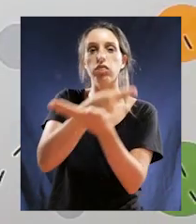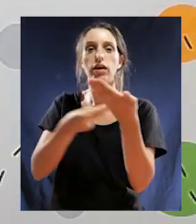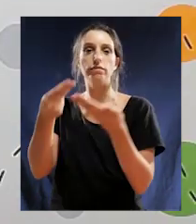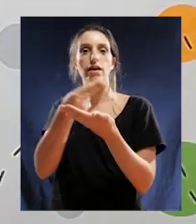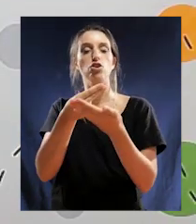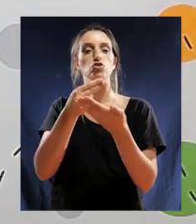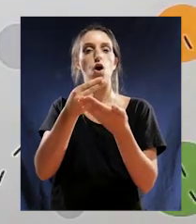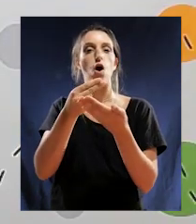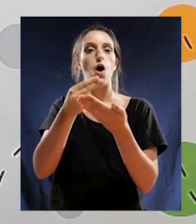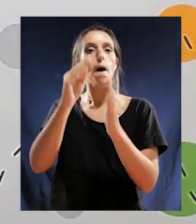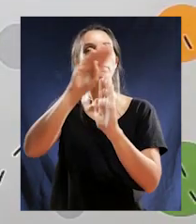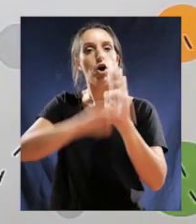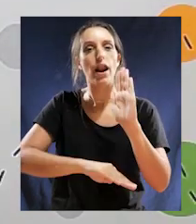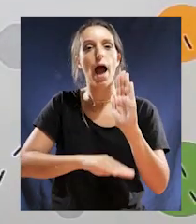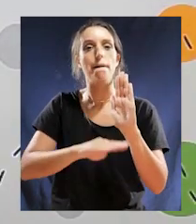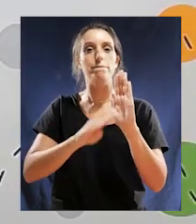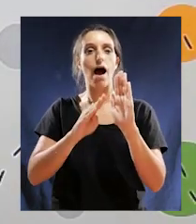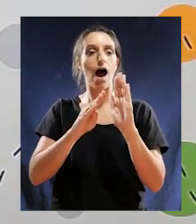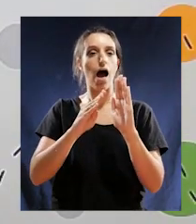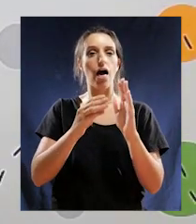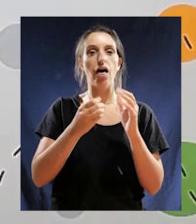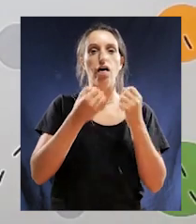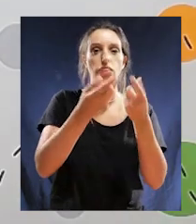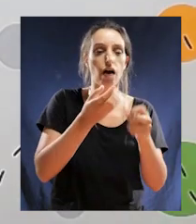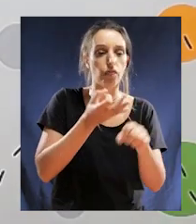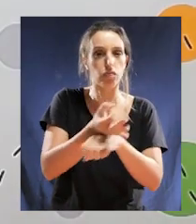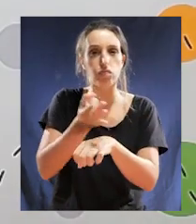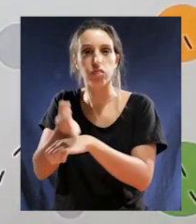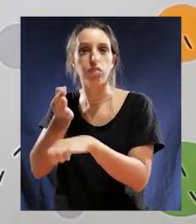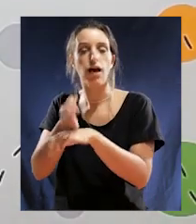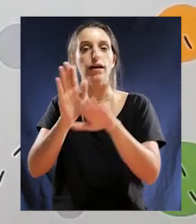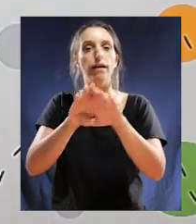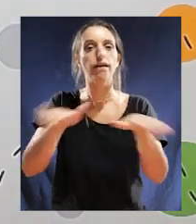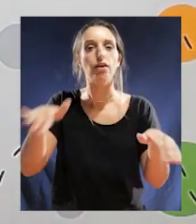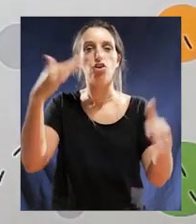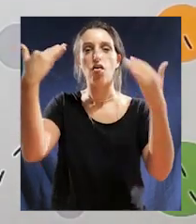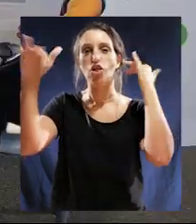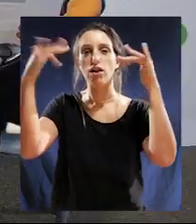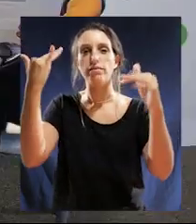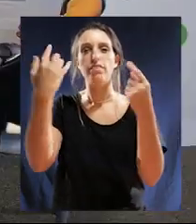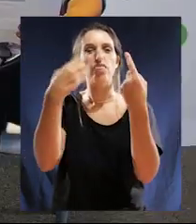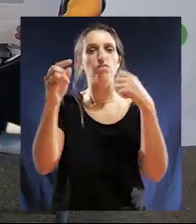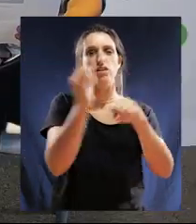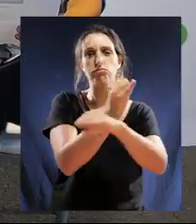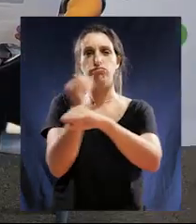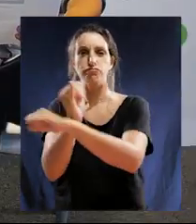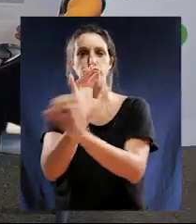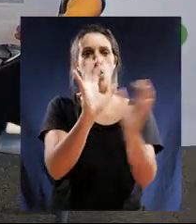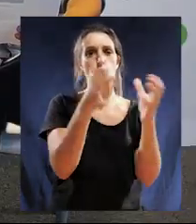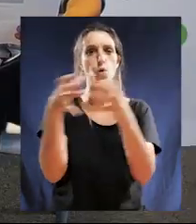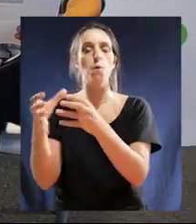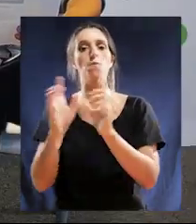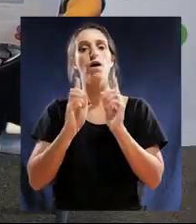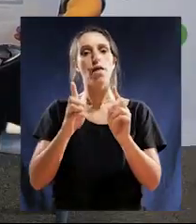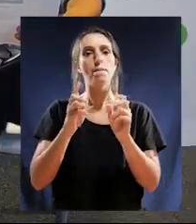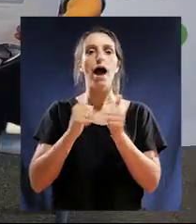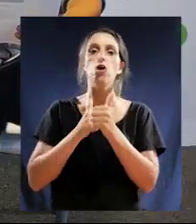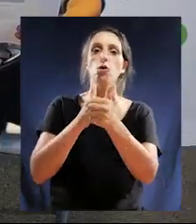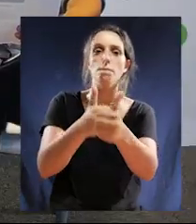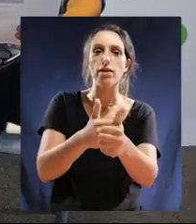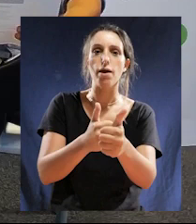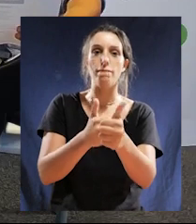implementación de programas y proyectos dirigidos a niños y adolescentes en diferentes contextos institucionales ha trabajado en el acompañamiento